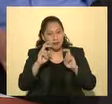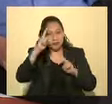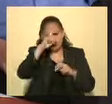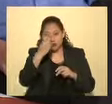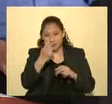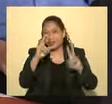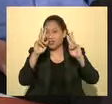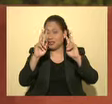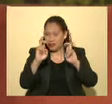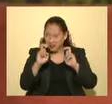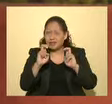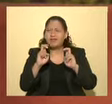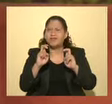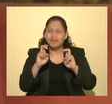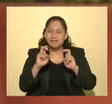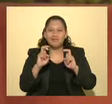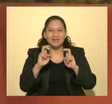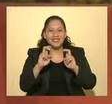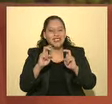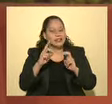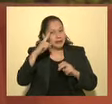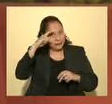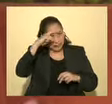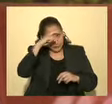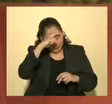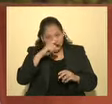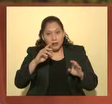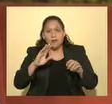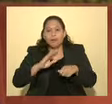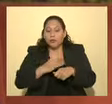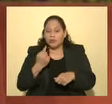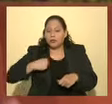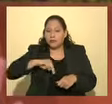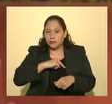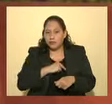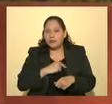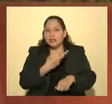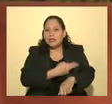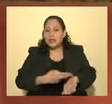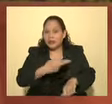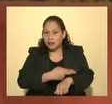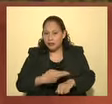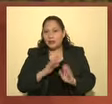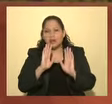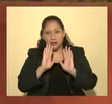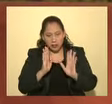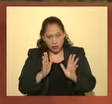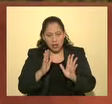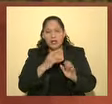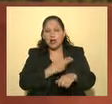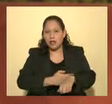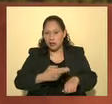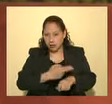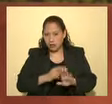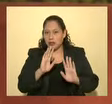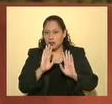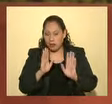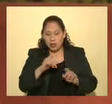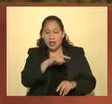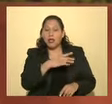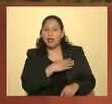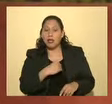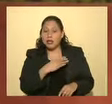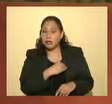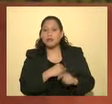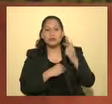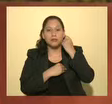tema muy, muy espinoso, porque estamos hablando de procedimientos. Ya estando en un procedimiento, si hay hijos, debe de